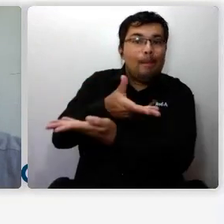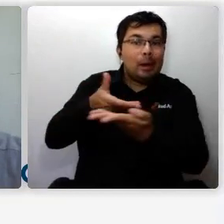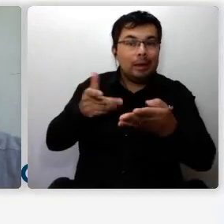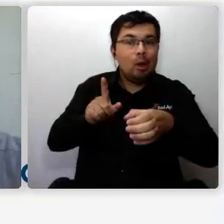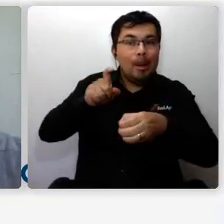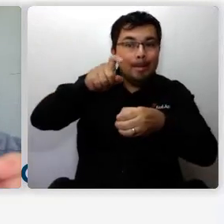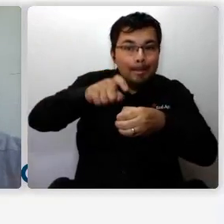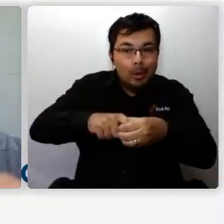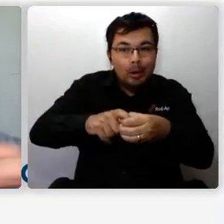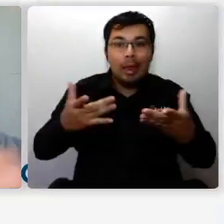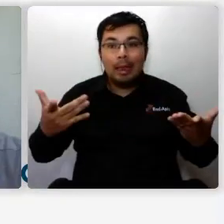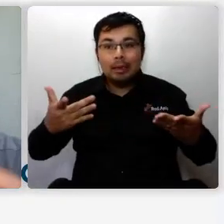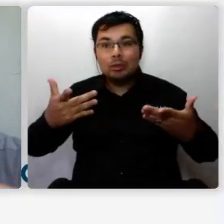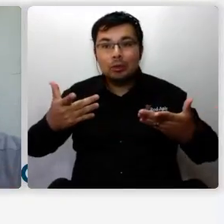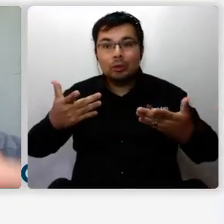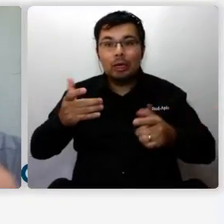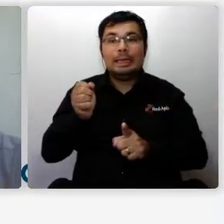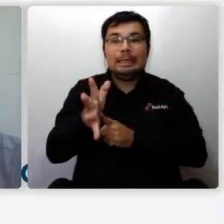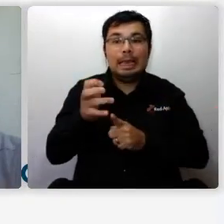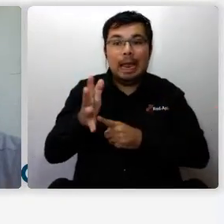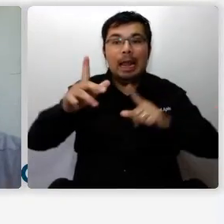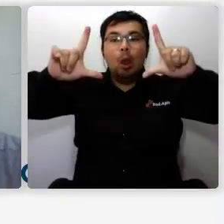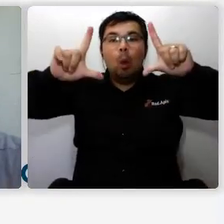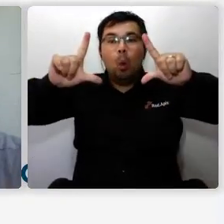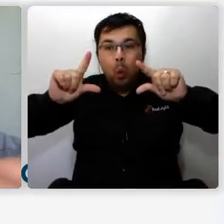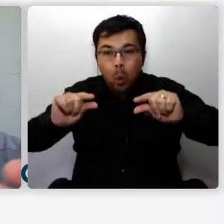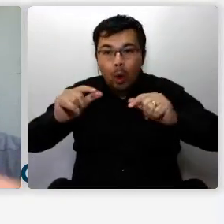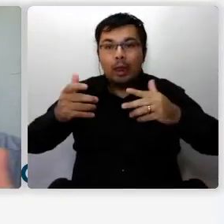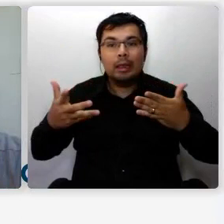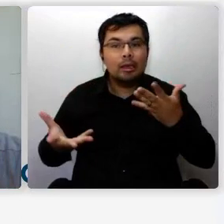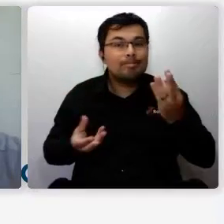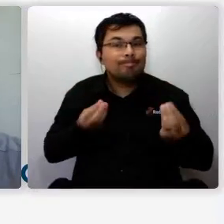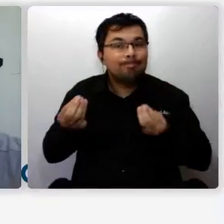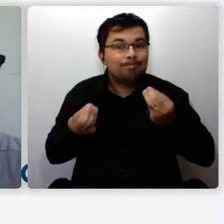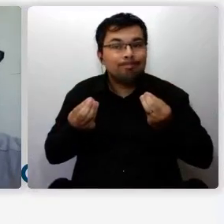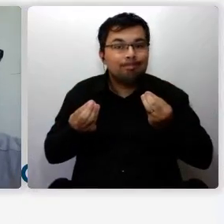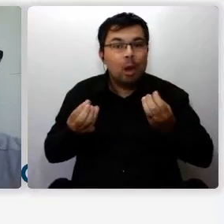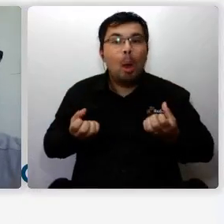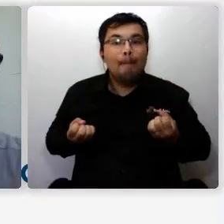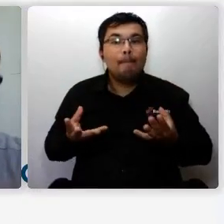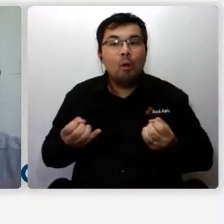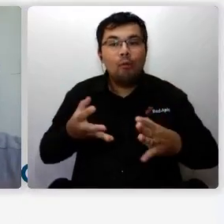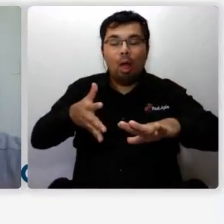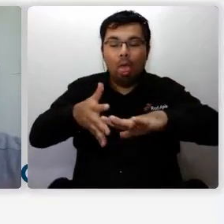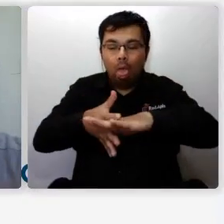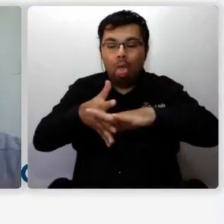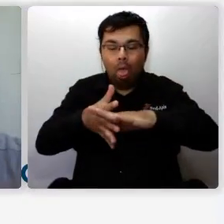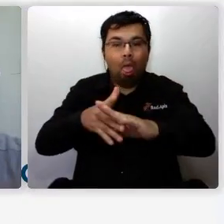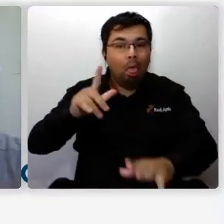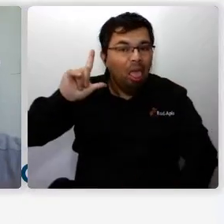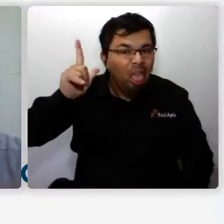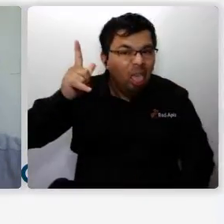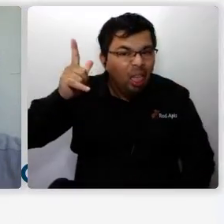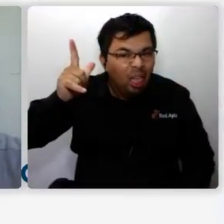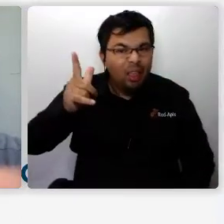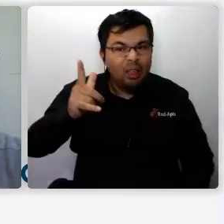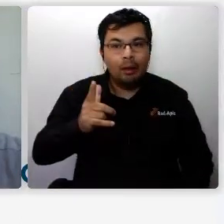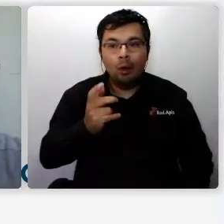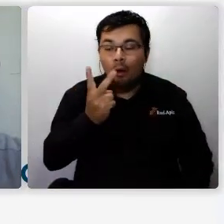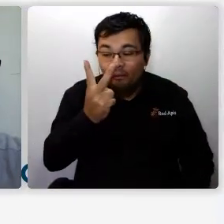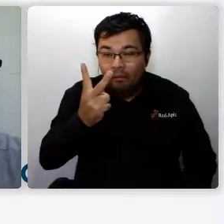señal y eso hace que empiecen a escuchar entrecortado o simplemente dejen de escuchar y de ver. Si les pasa eso, para que lo tengan en